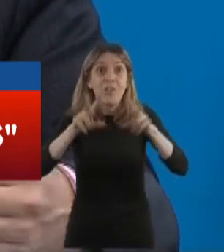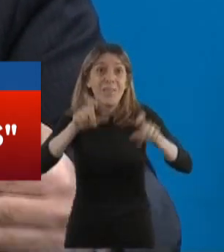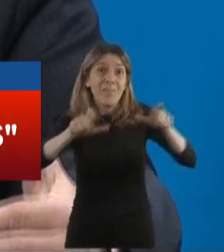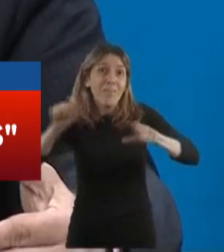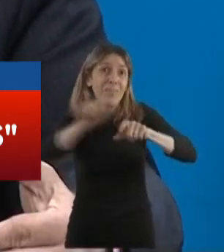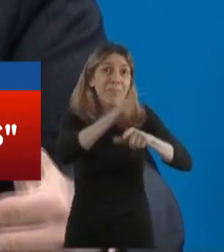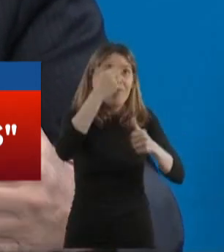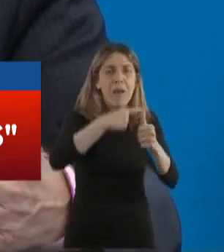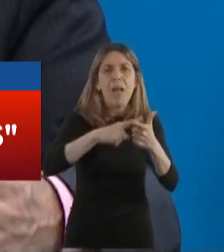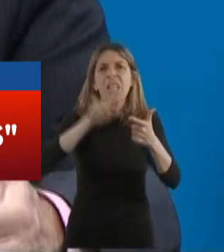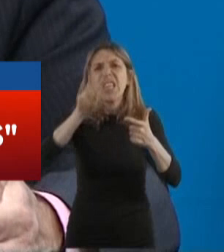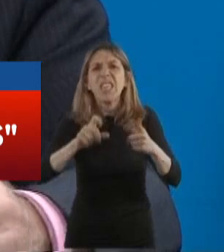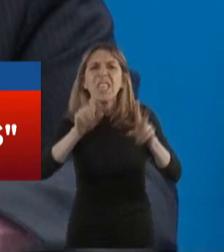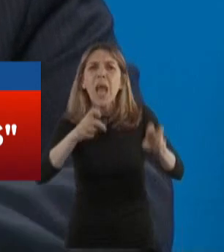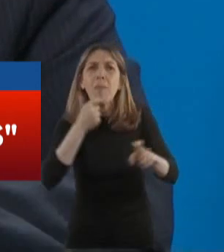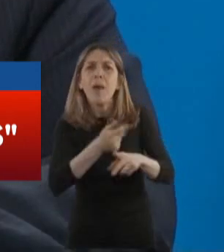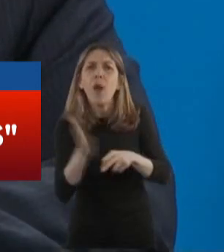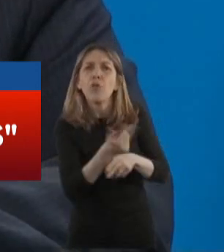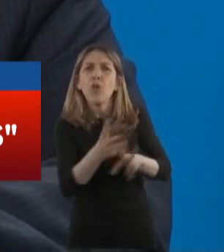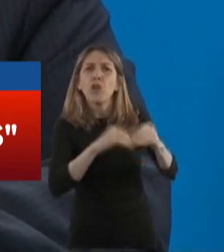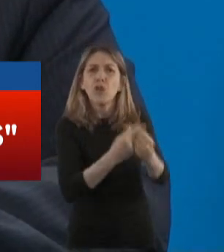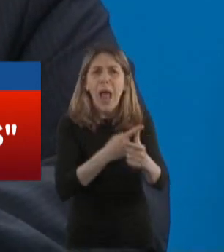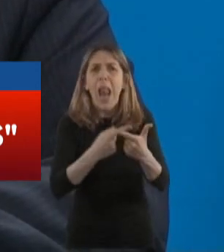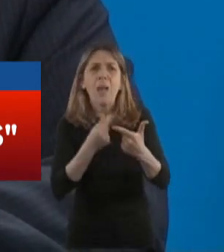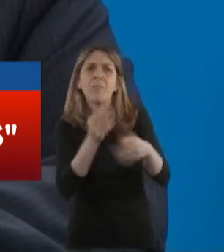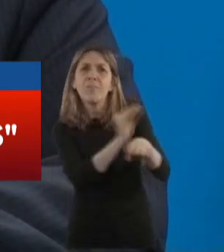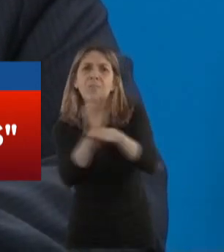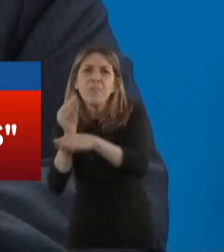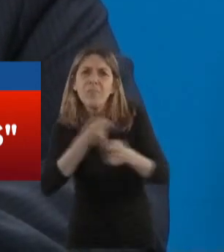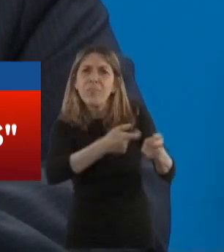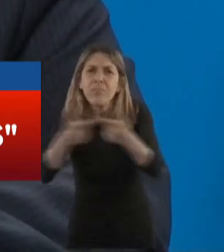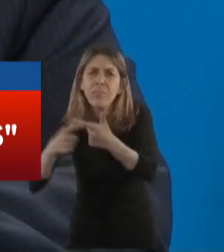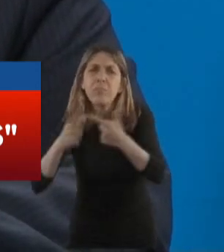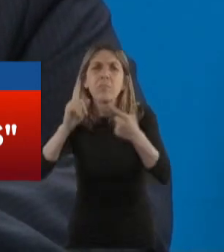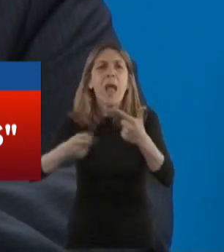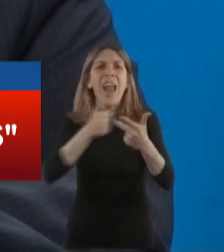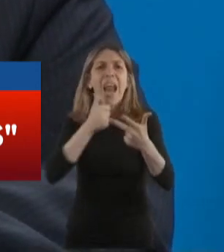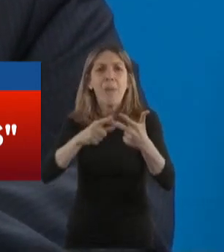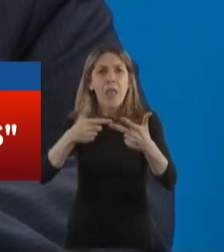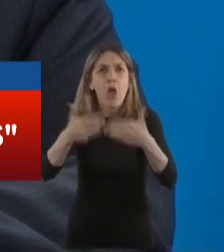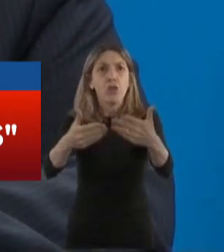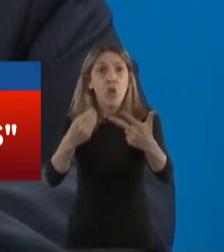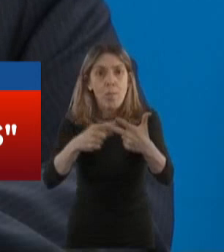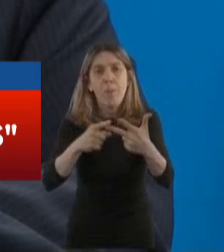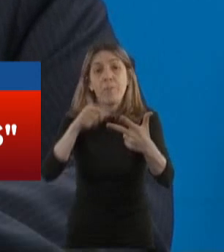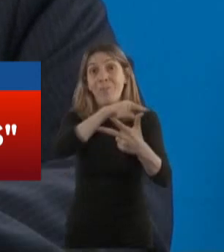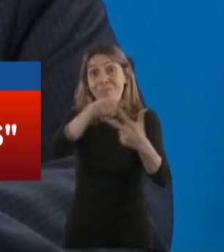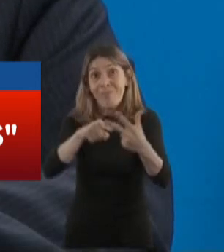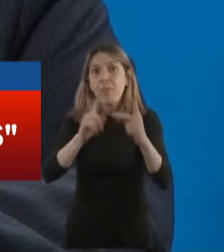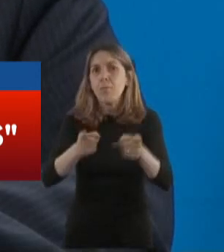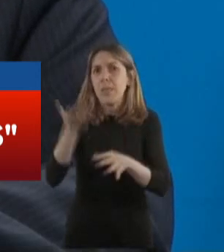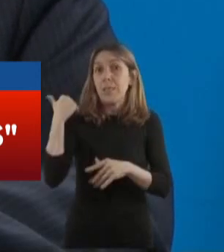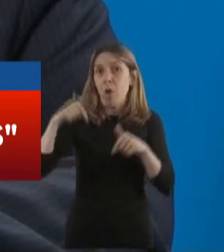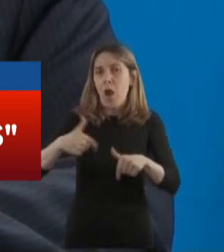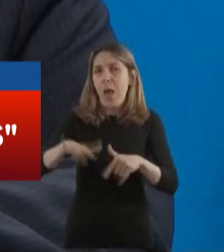costos, abastecimientos y funcionamiento del mercado de medicamentos. Esto se inscribe, y ahora sí voy